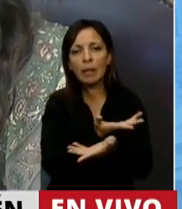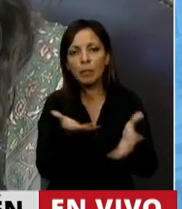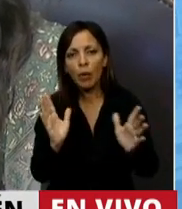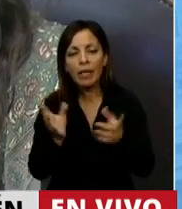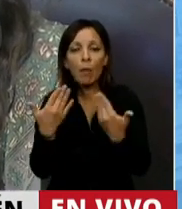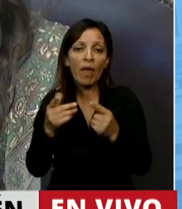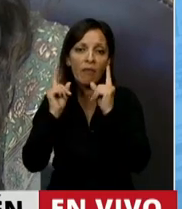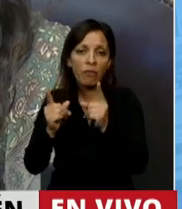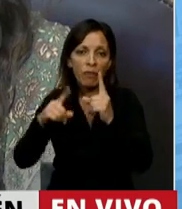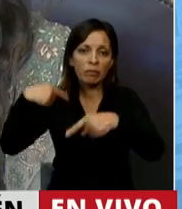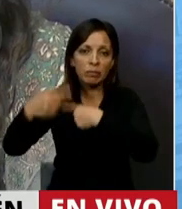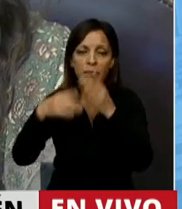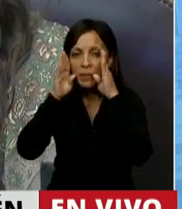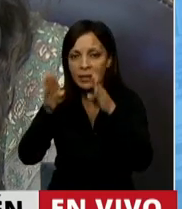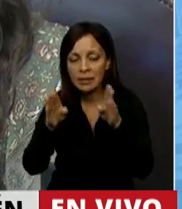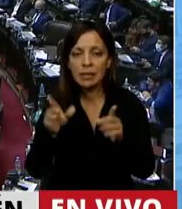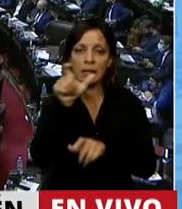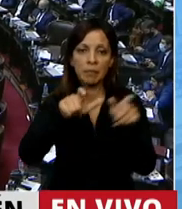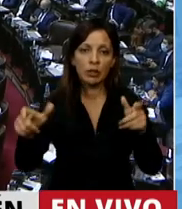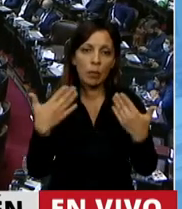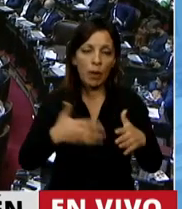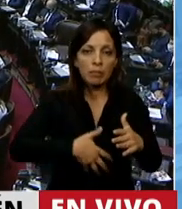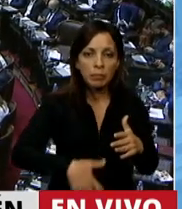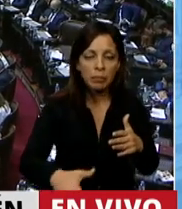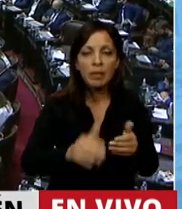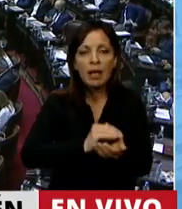asistir a las personas gestantes, niños y niñas, en sus